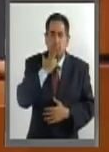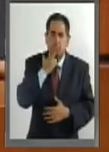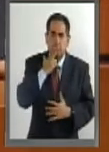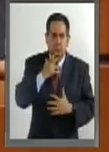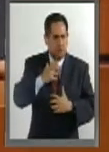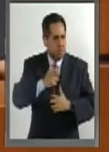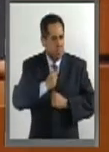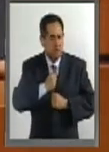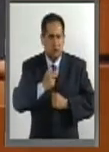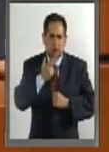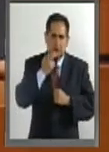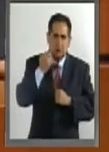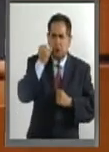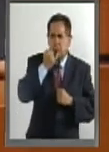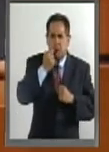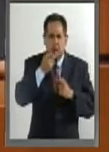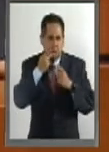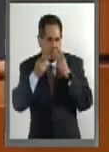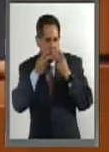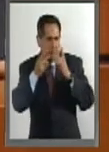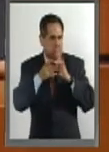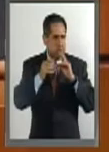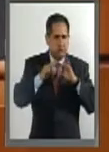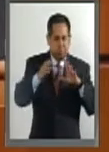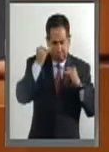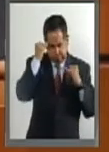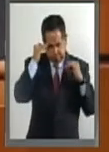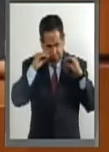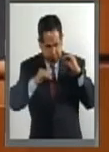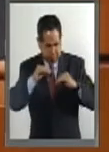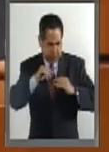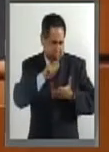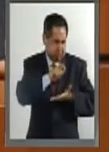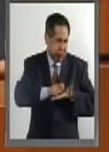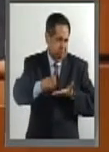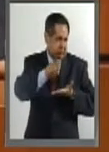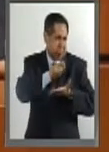ese lenguaje que ha permitido construir literatura,